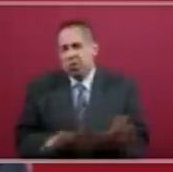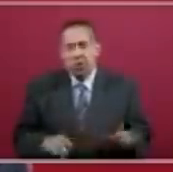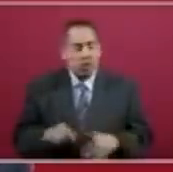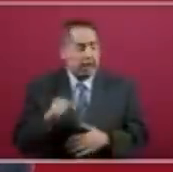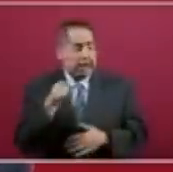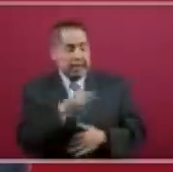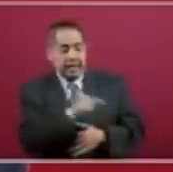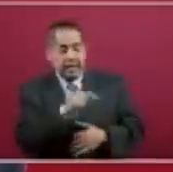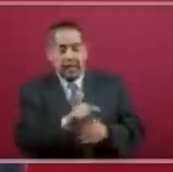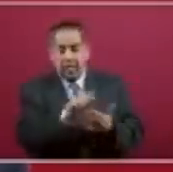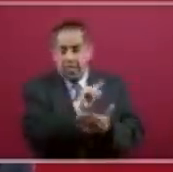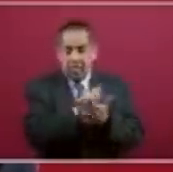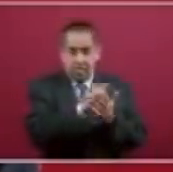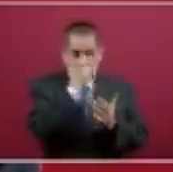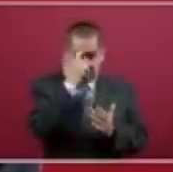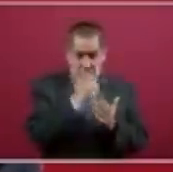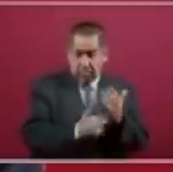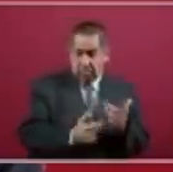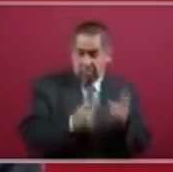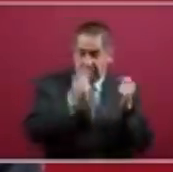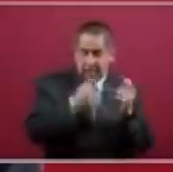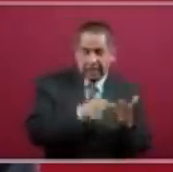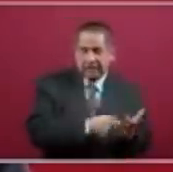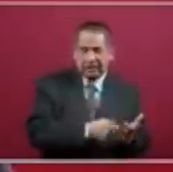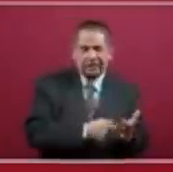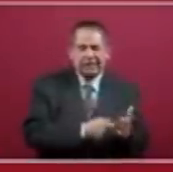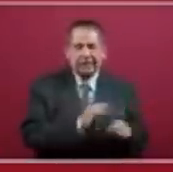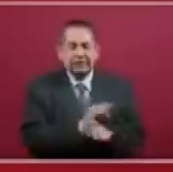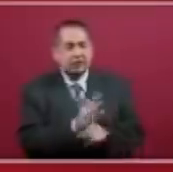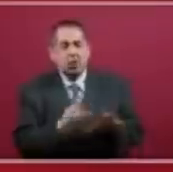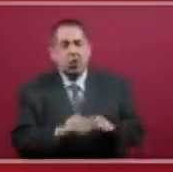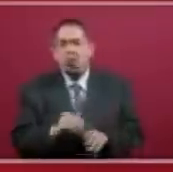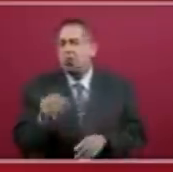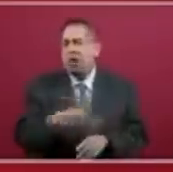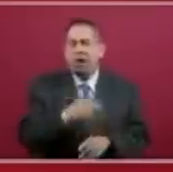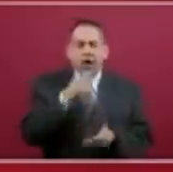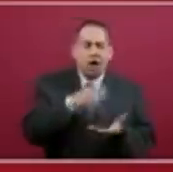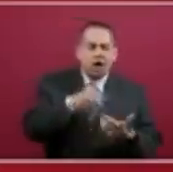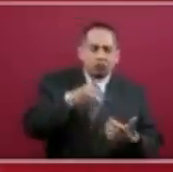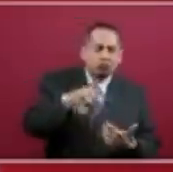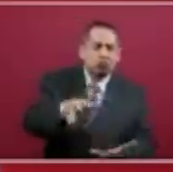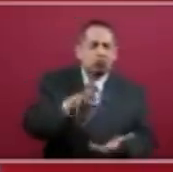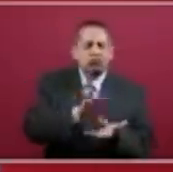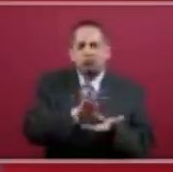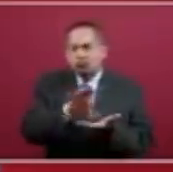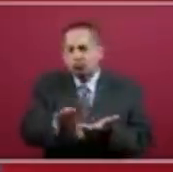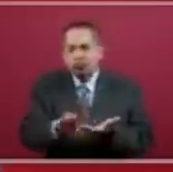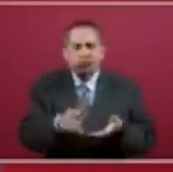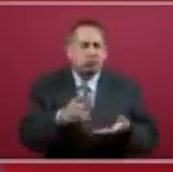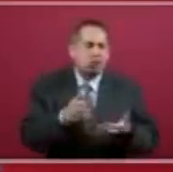actividades ilícitas, aunque les ofrezcan despensas,